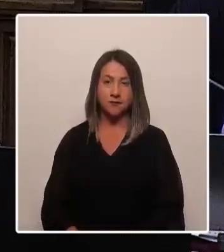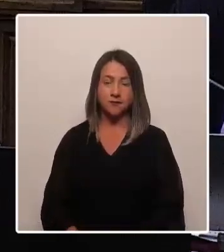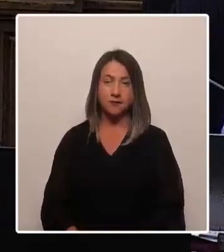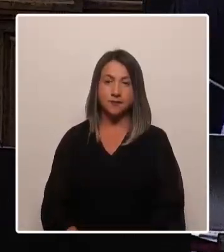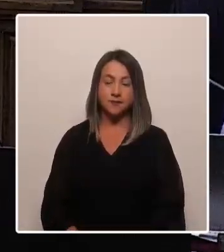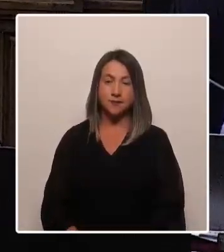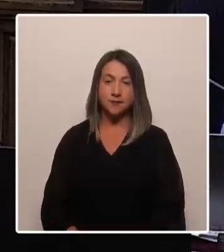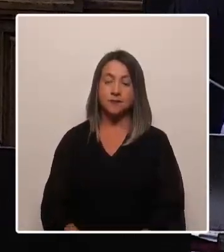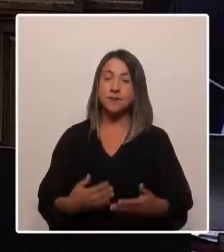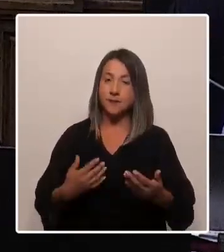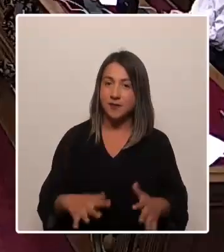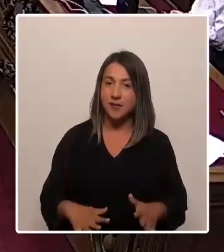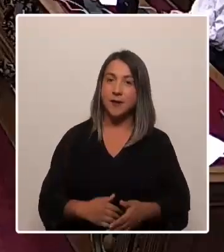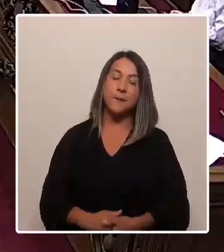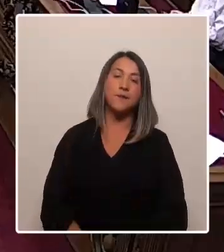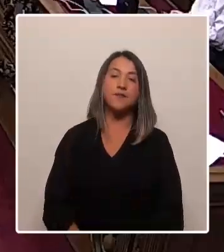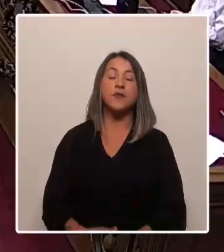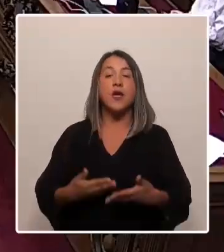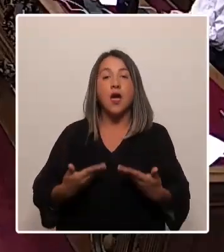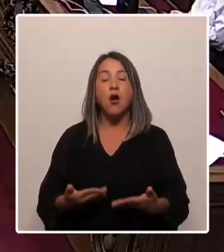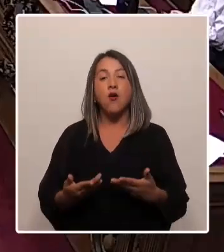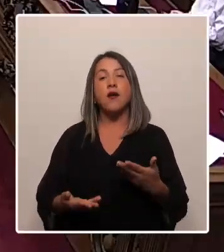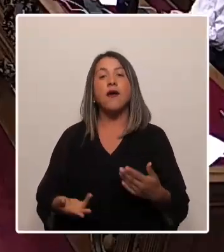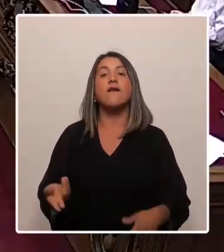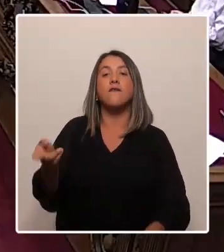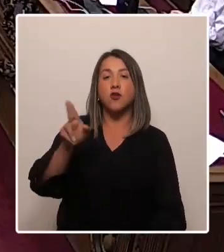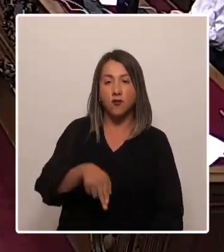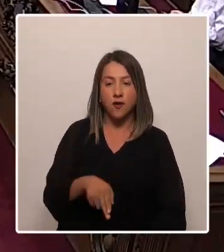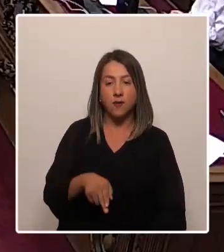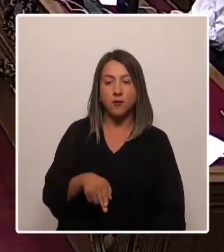Ya. Ahora volvamos.